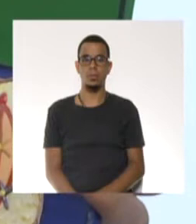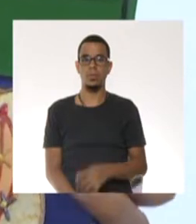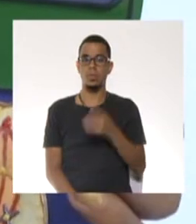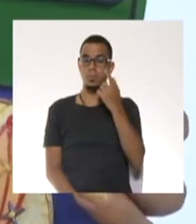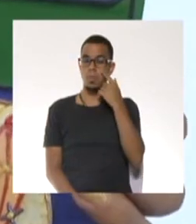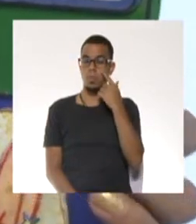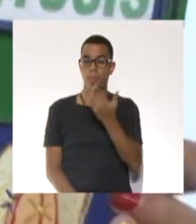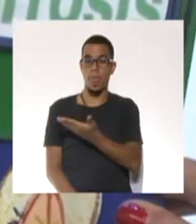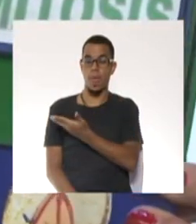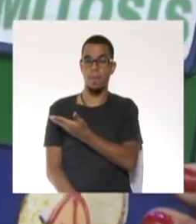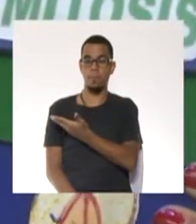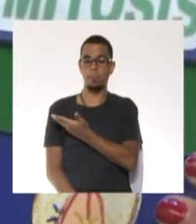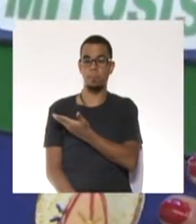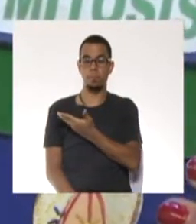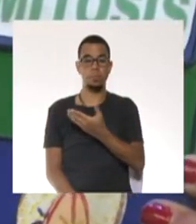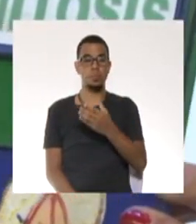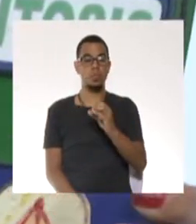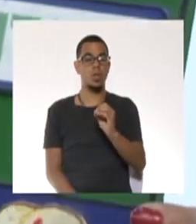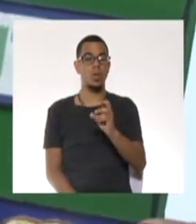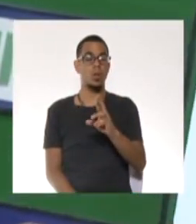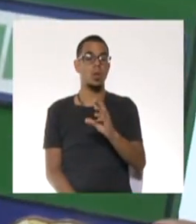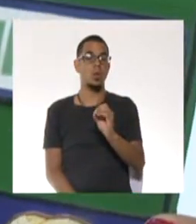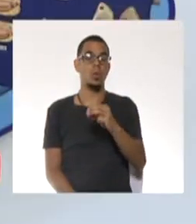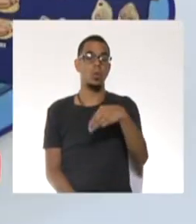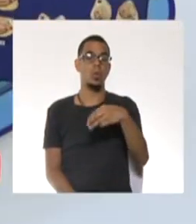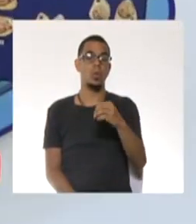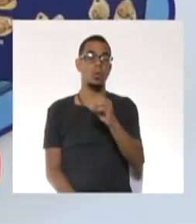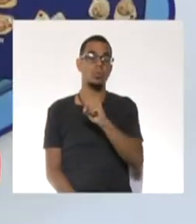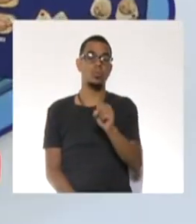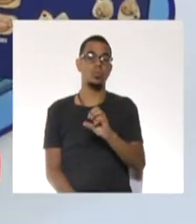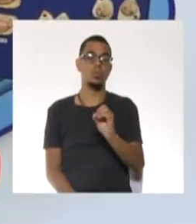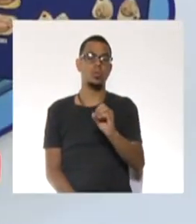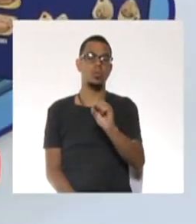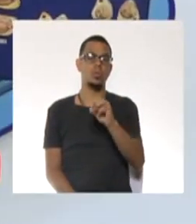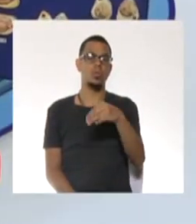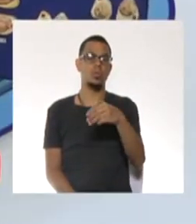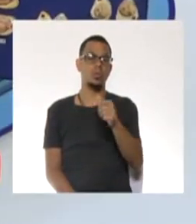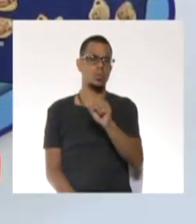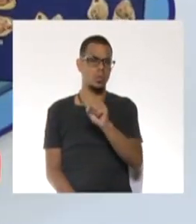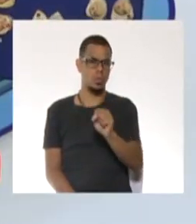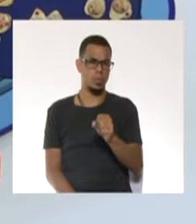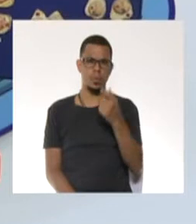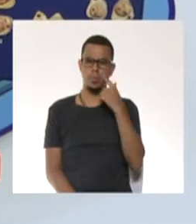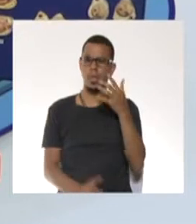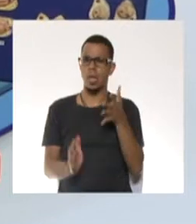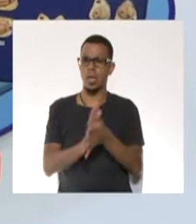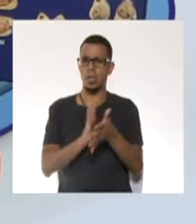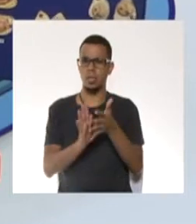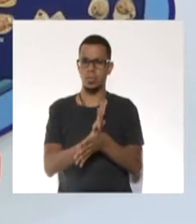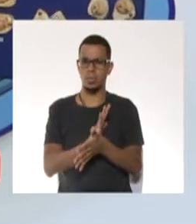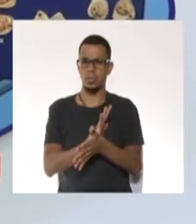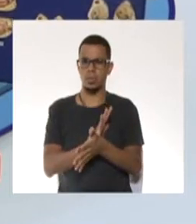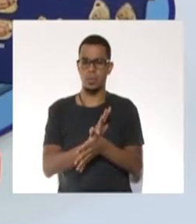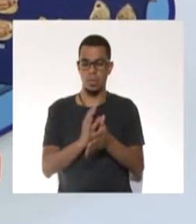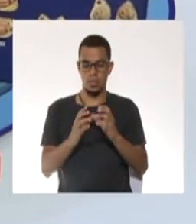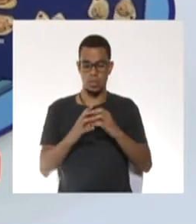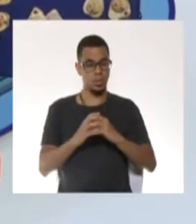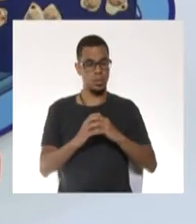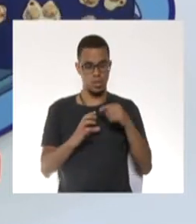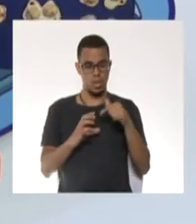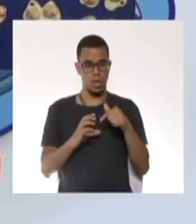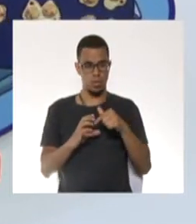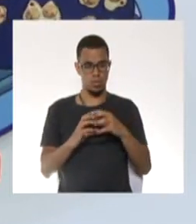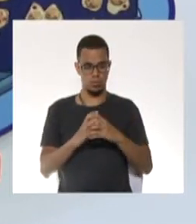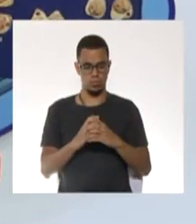los cromosomas, estos van a ser los cromosomas, ellos están ahí condensados, empaquetados. ¿Ok? ¿Qué va a pasar? Se va a romper esa membrana nuclear,